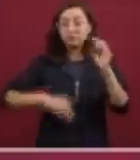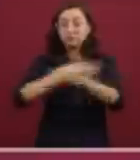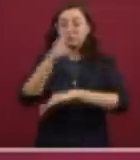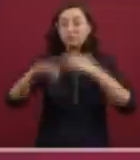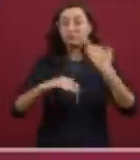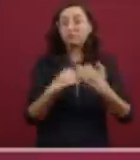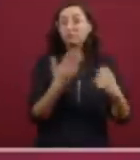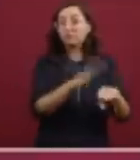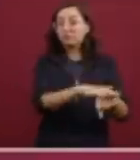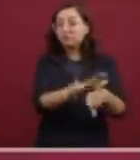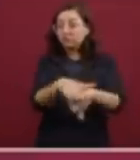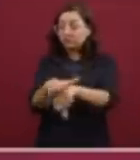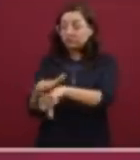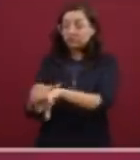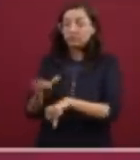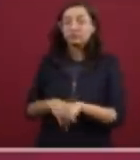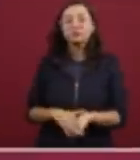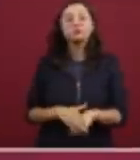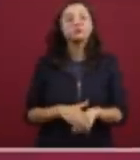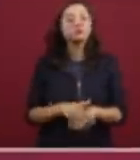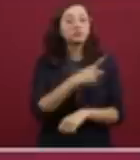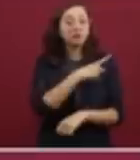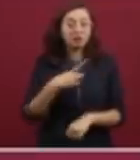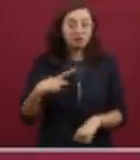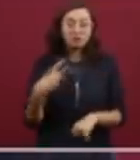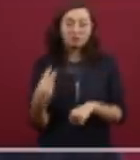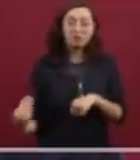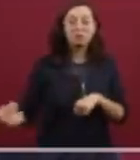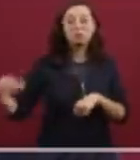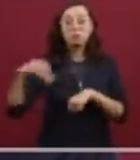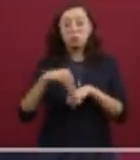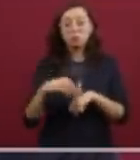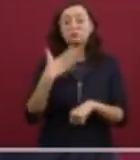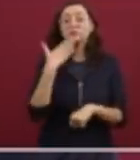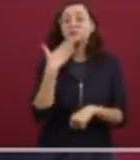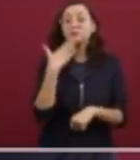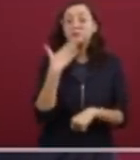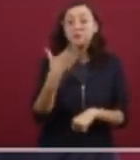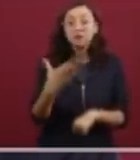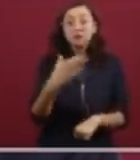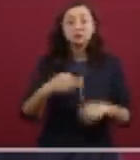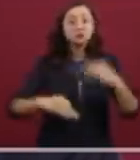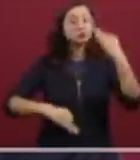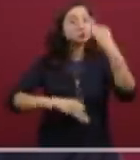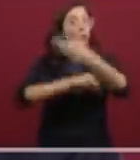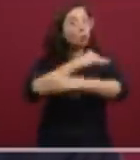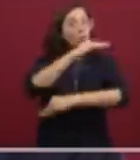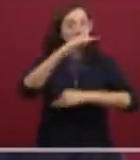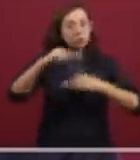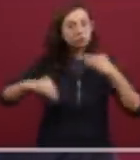que nos portemos bien, a todos.